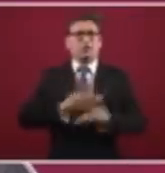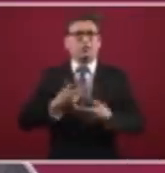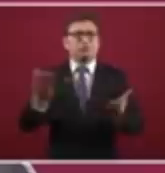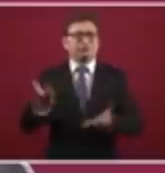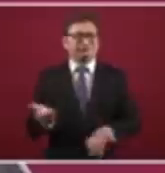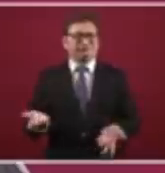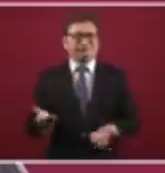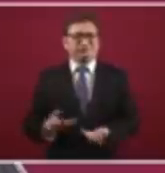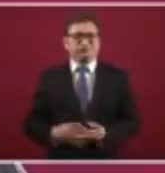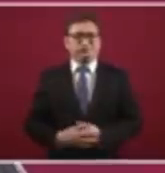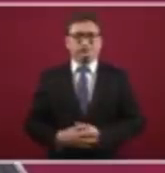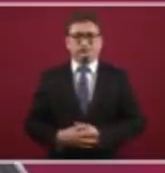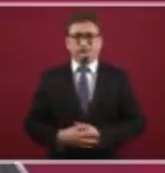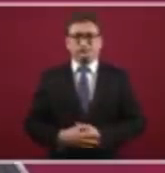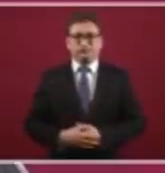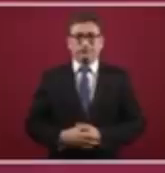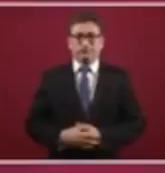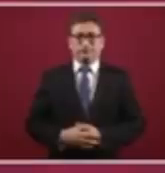texto